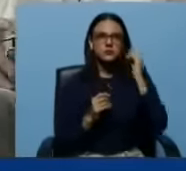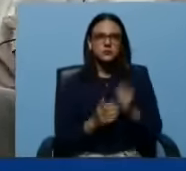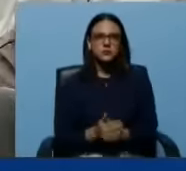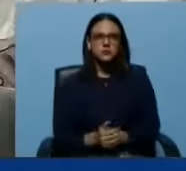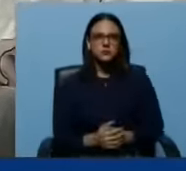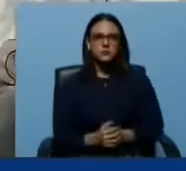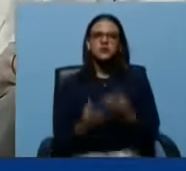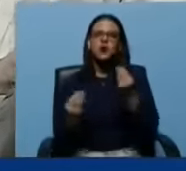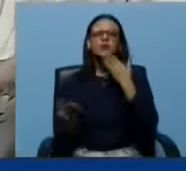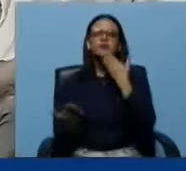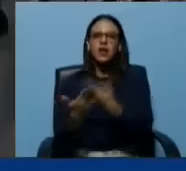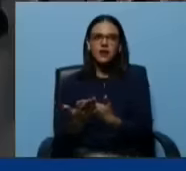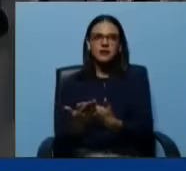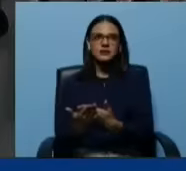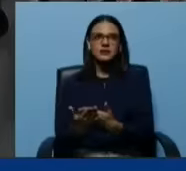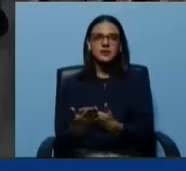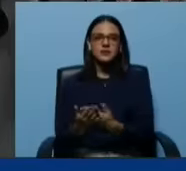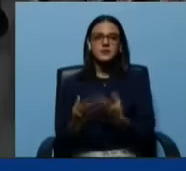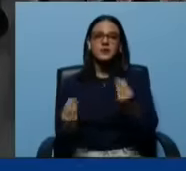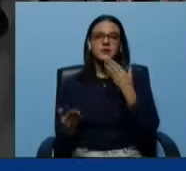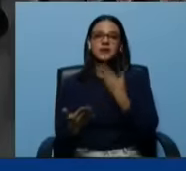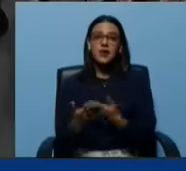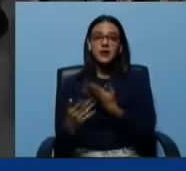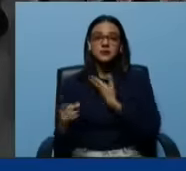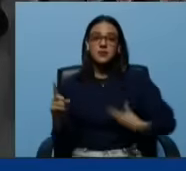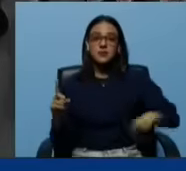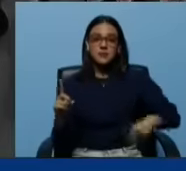Thank you very much, Nicholas,